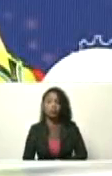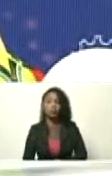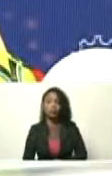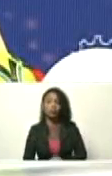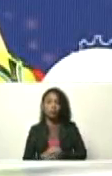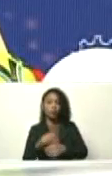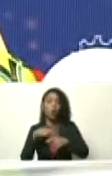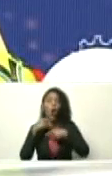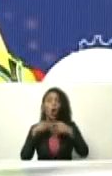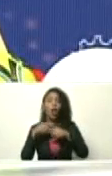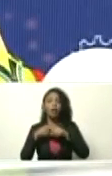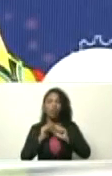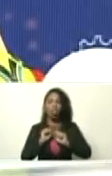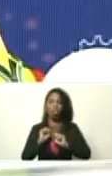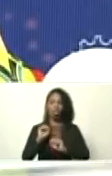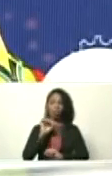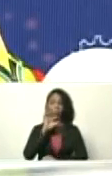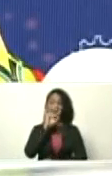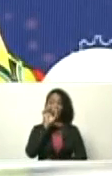Racismo.